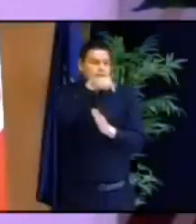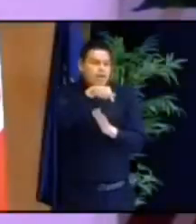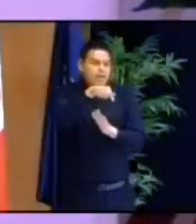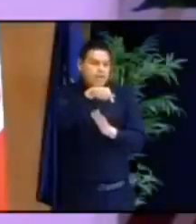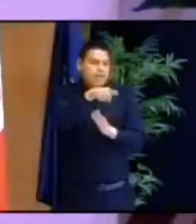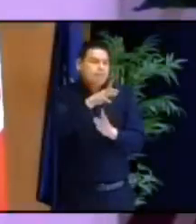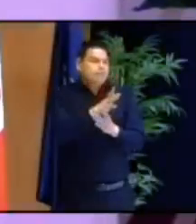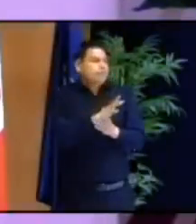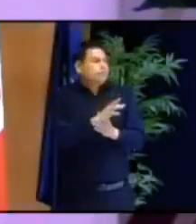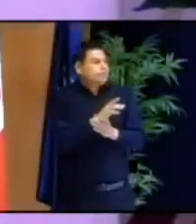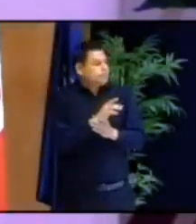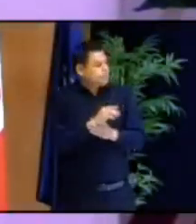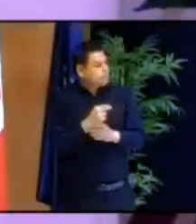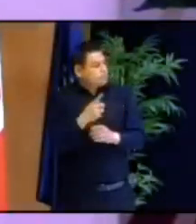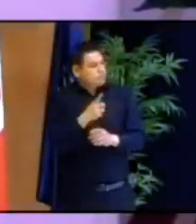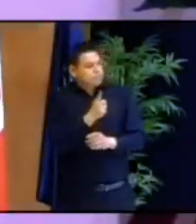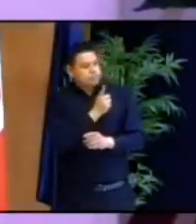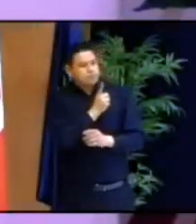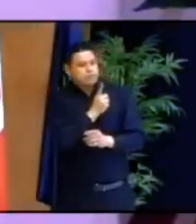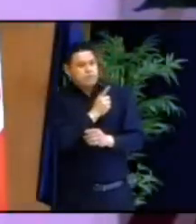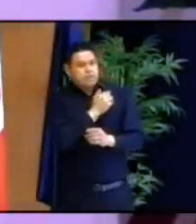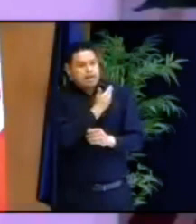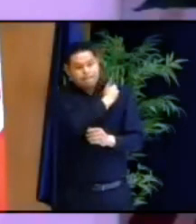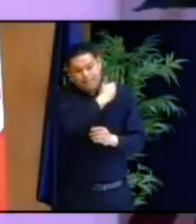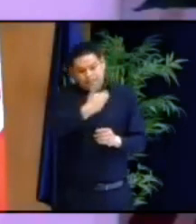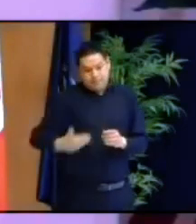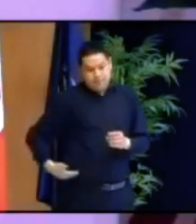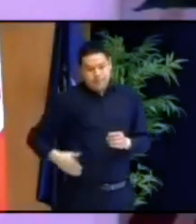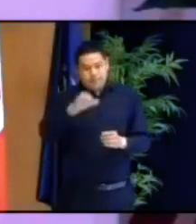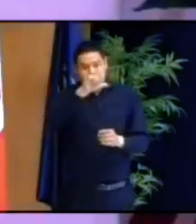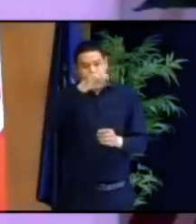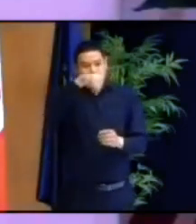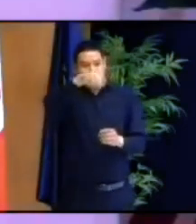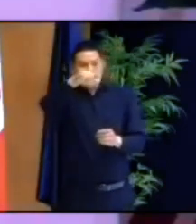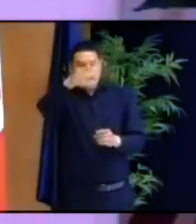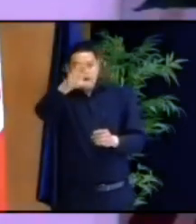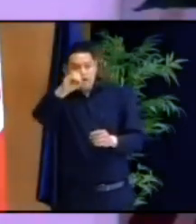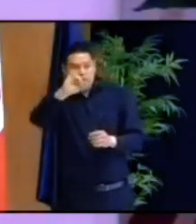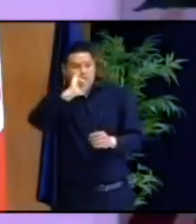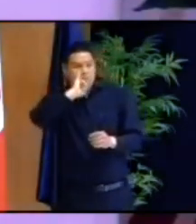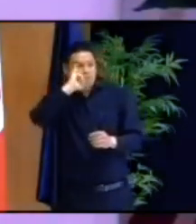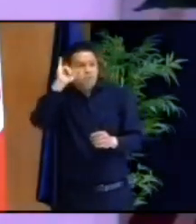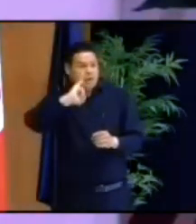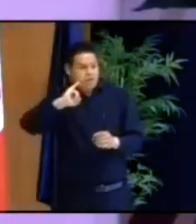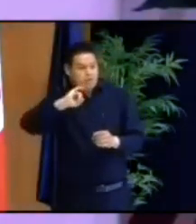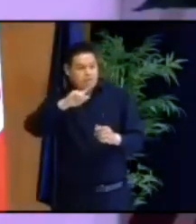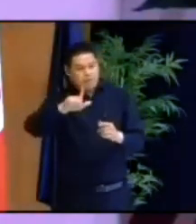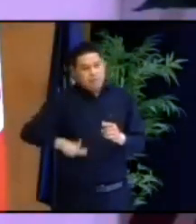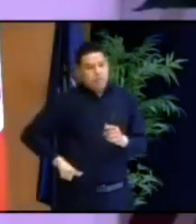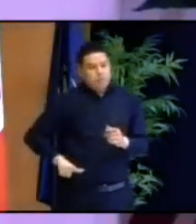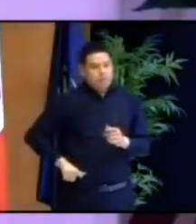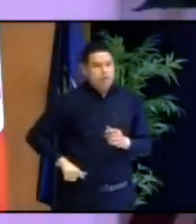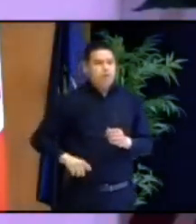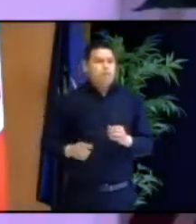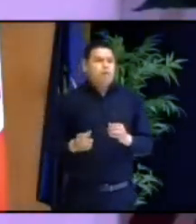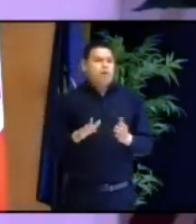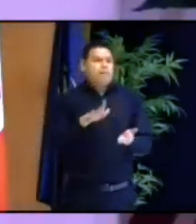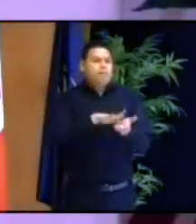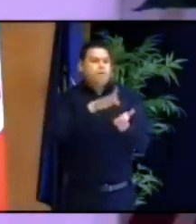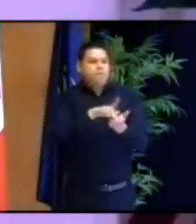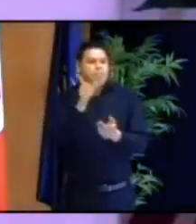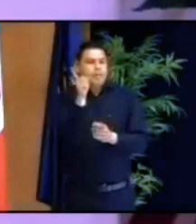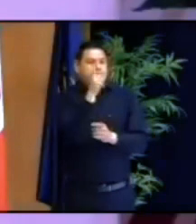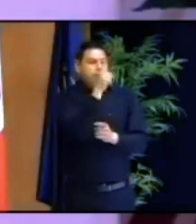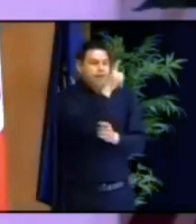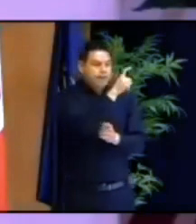históricamente no se había invertido. Solo el presidente López Obrador, cuando fue jefe de gobierno, invirtió en agua potable en todas estas